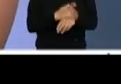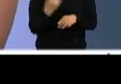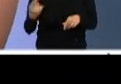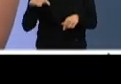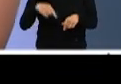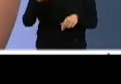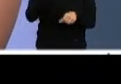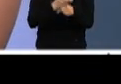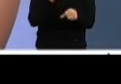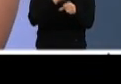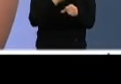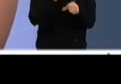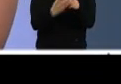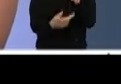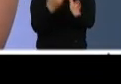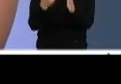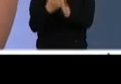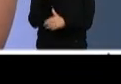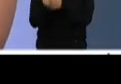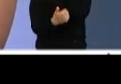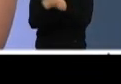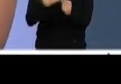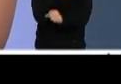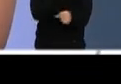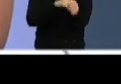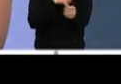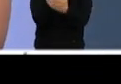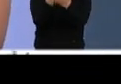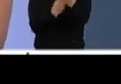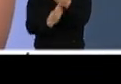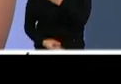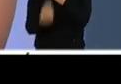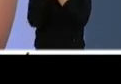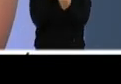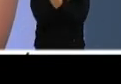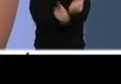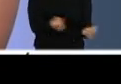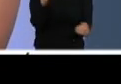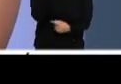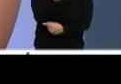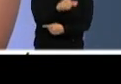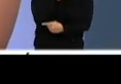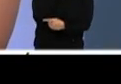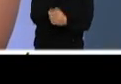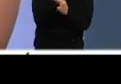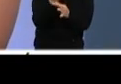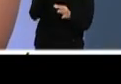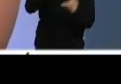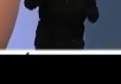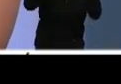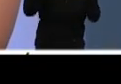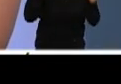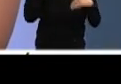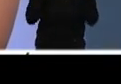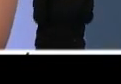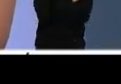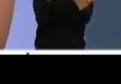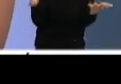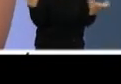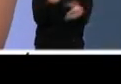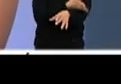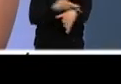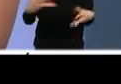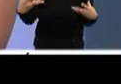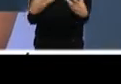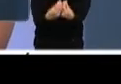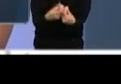esta es la tercera edición ya del Concurso Nacional de Dibujo Infantil y como lo dice el nombre es Diviértete Leyendo en Familia. Y